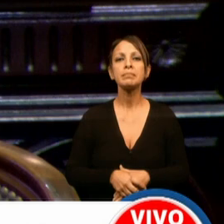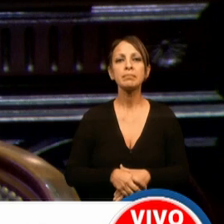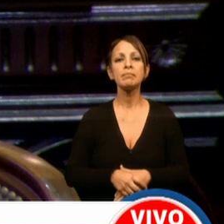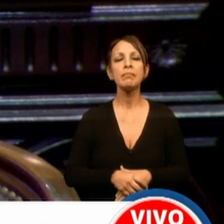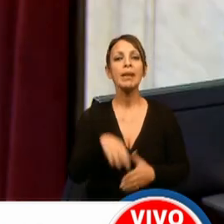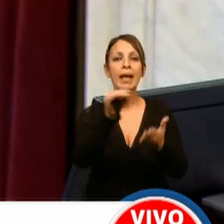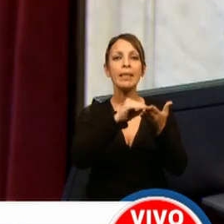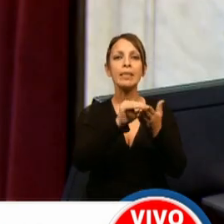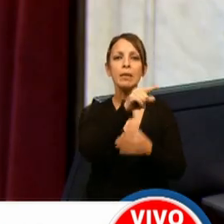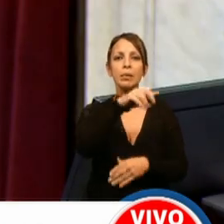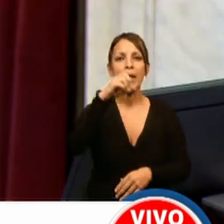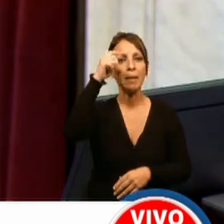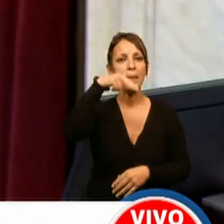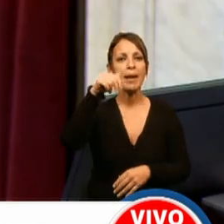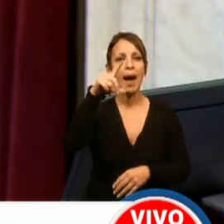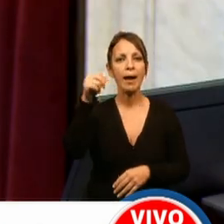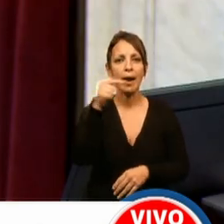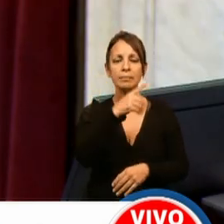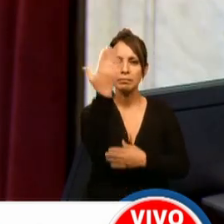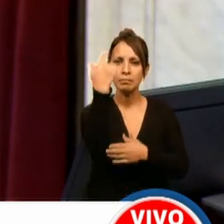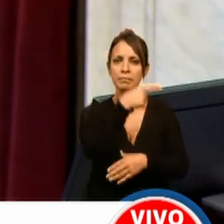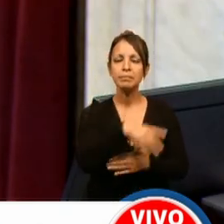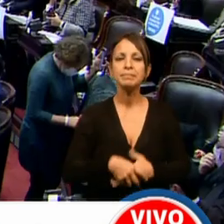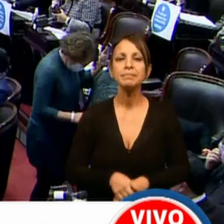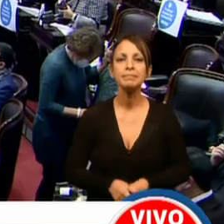diputada pela acá en uso de la palabra